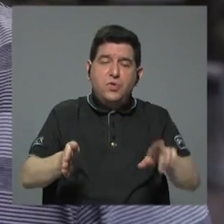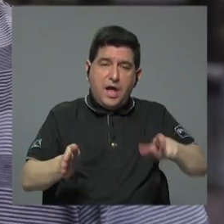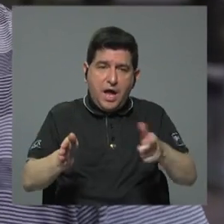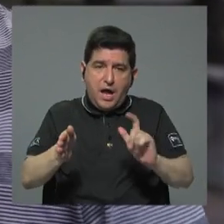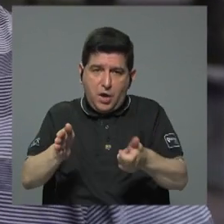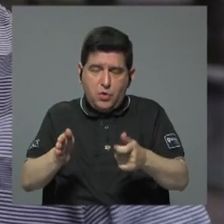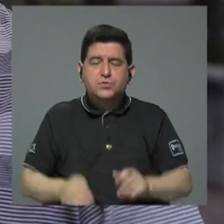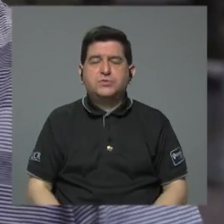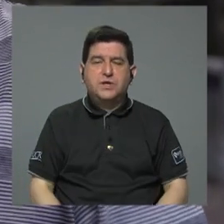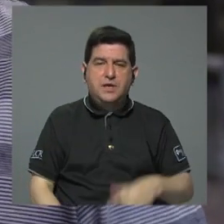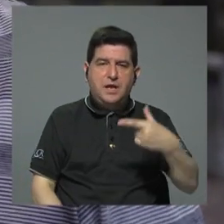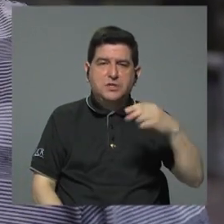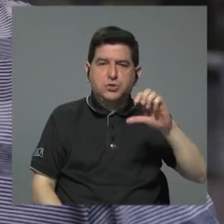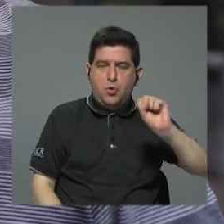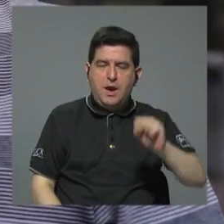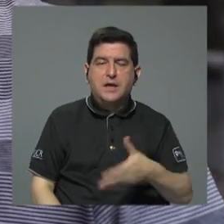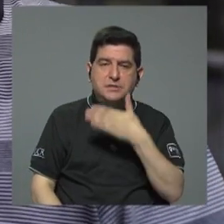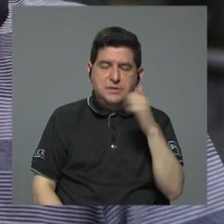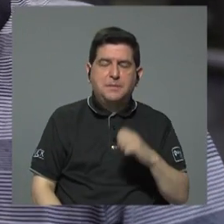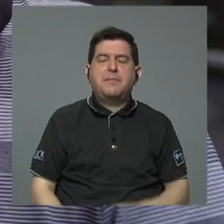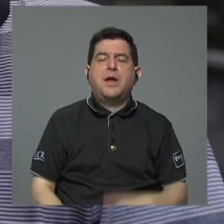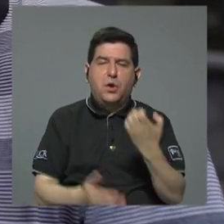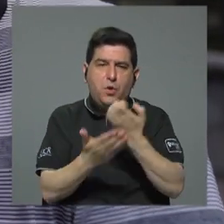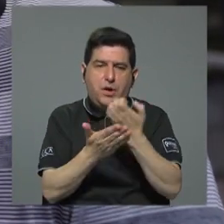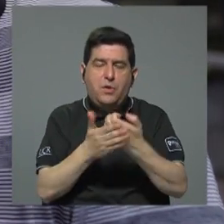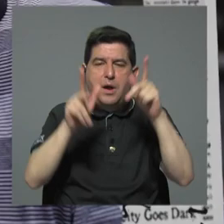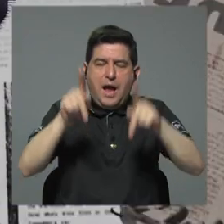con eso. Entonces es mucho mejor economía para la gente